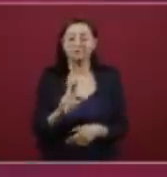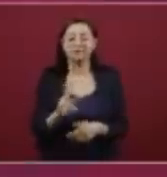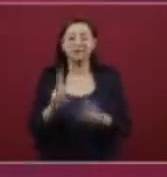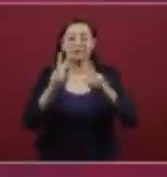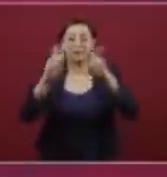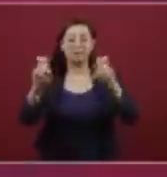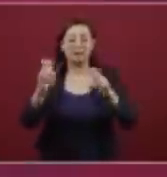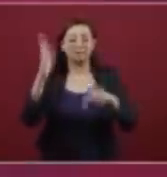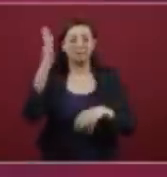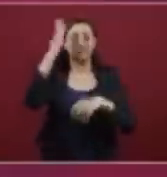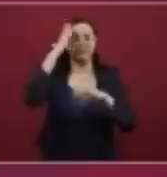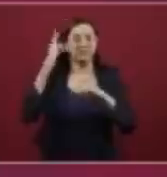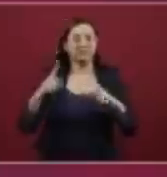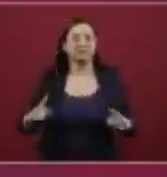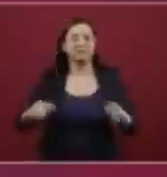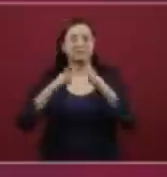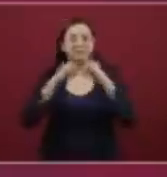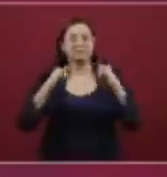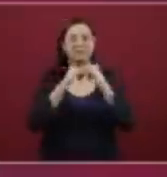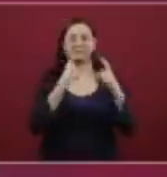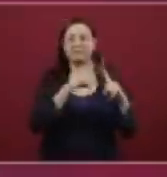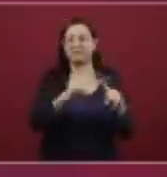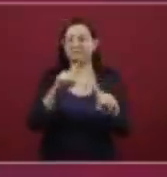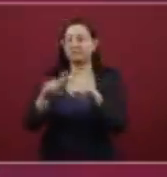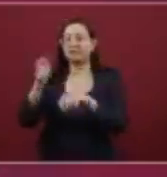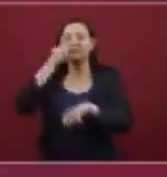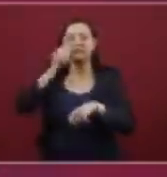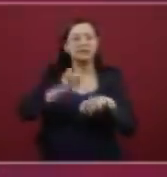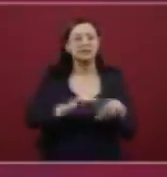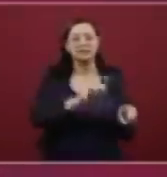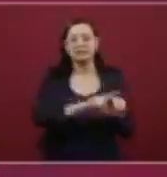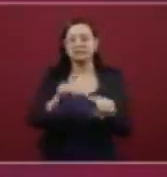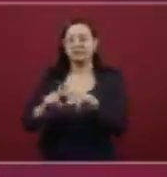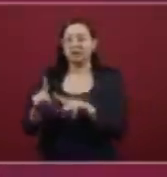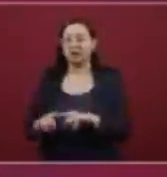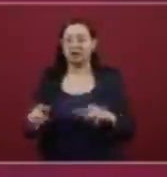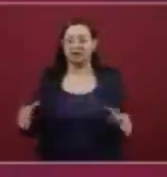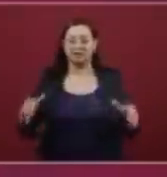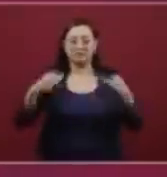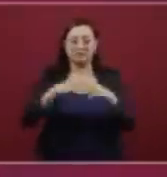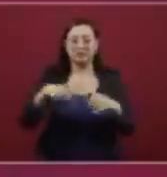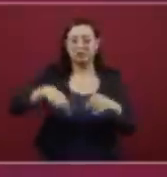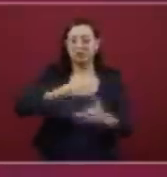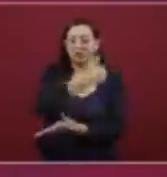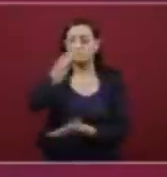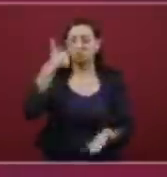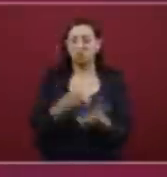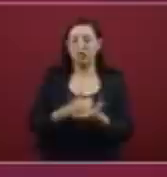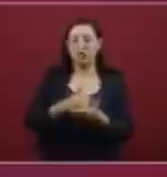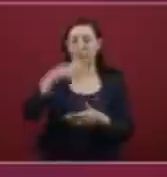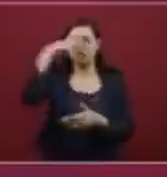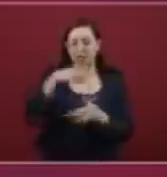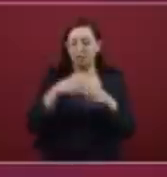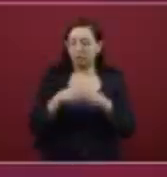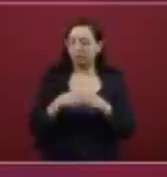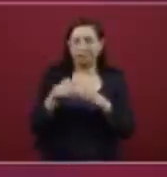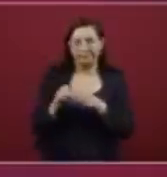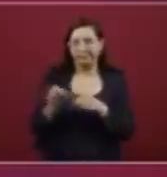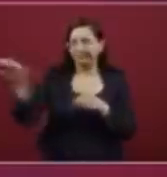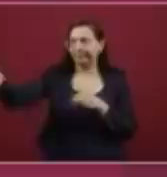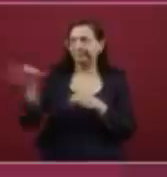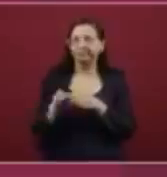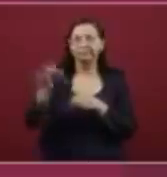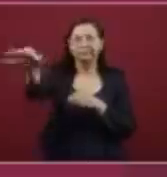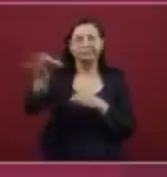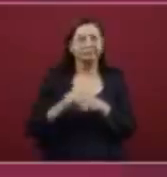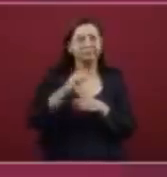descentralización? ¿Cuántas secretarías ya han avanzado en este propósito? ¿Cuándo